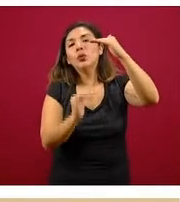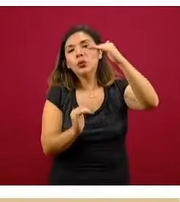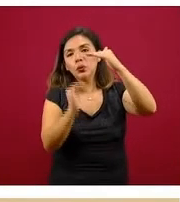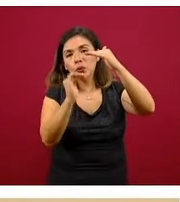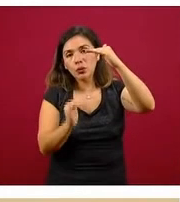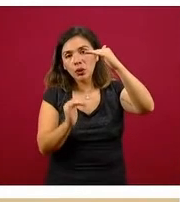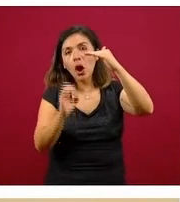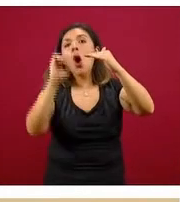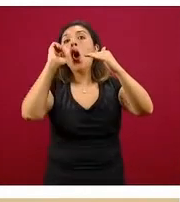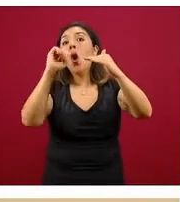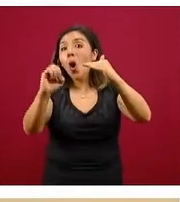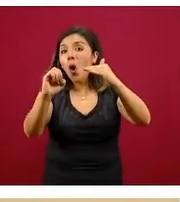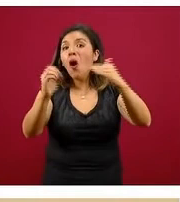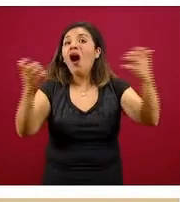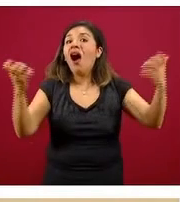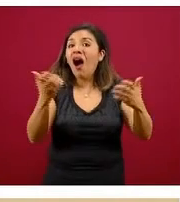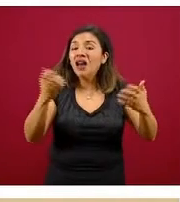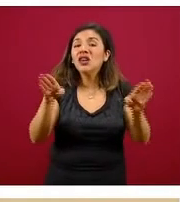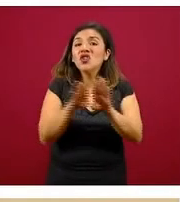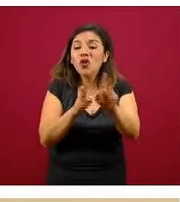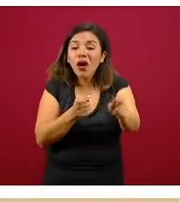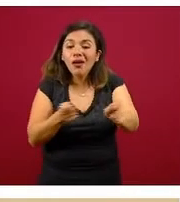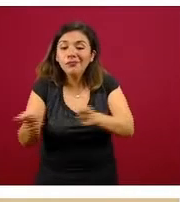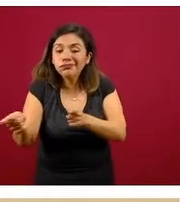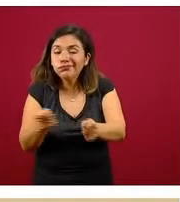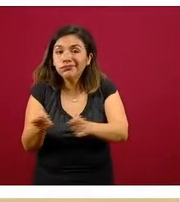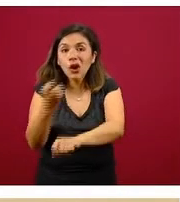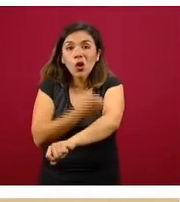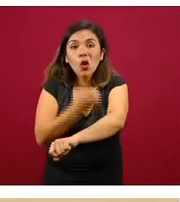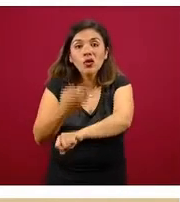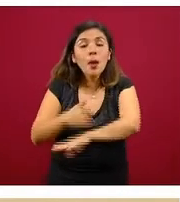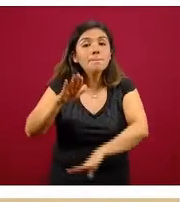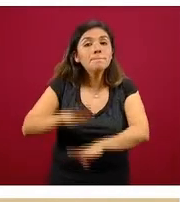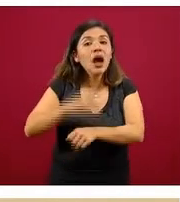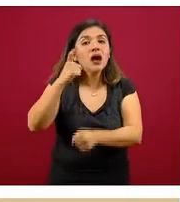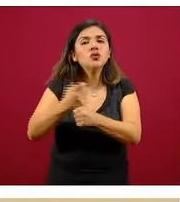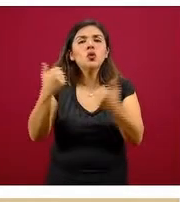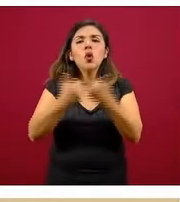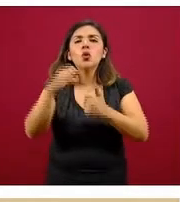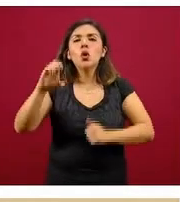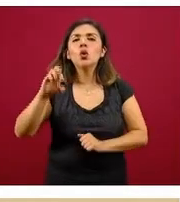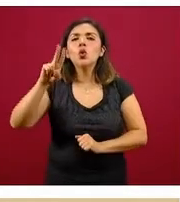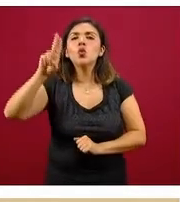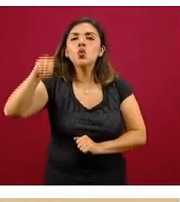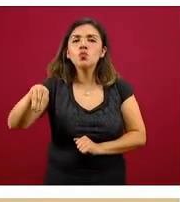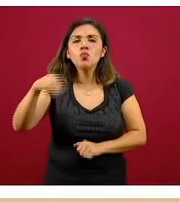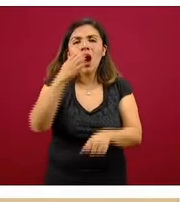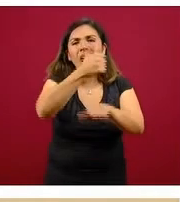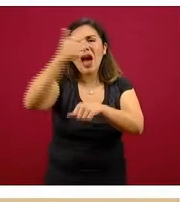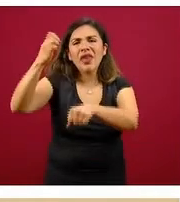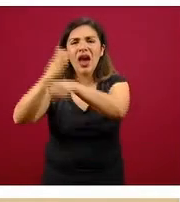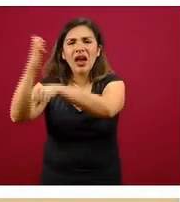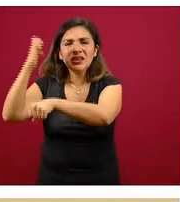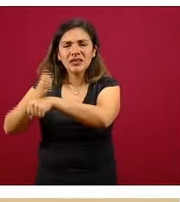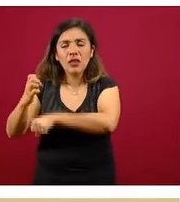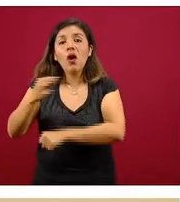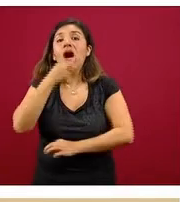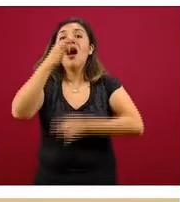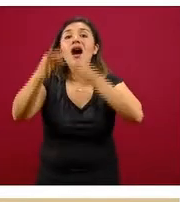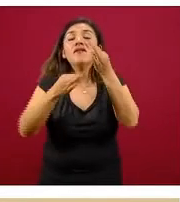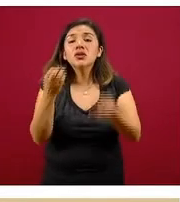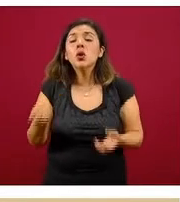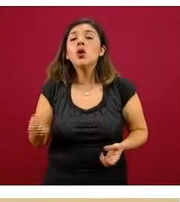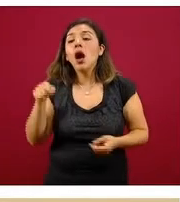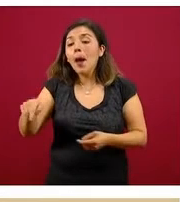que en su momento se haga la coordinación, sobre todo a través de los CRUMs estatales, de la referencia